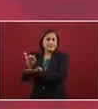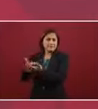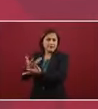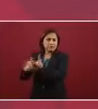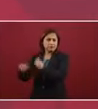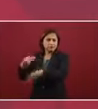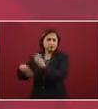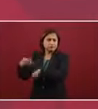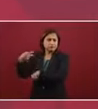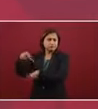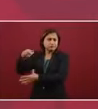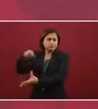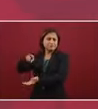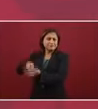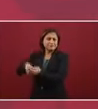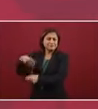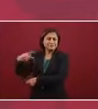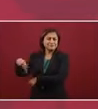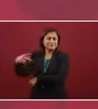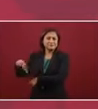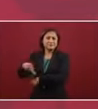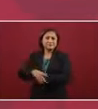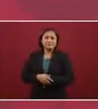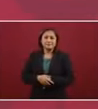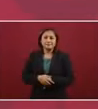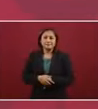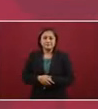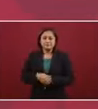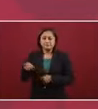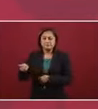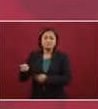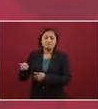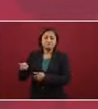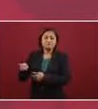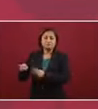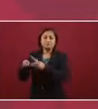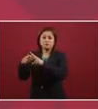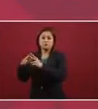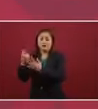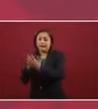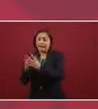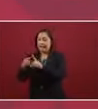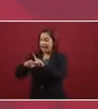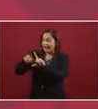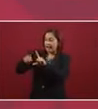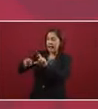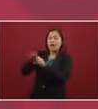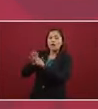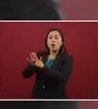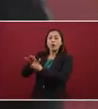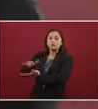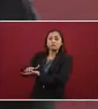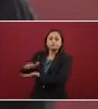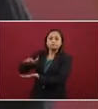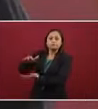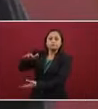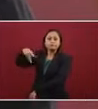se va acumulando. Entonces, a mí me importa